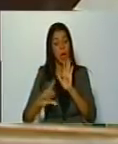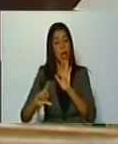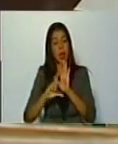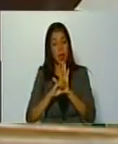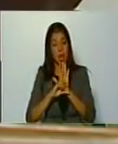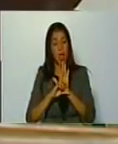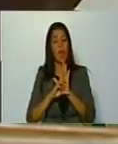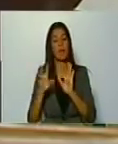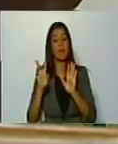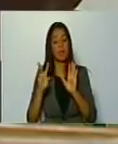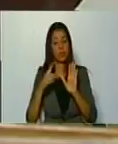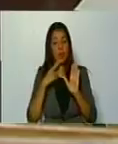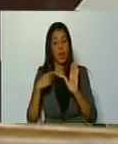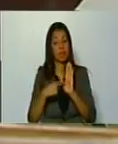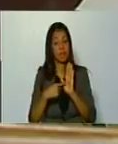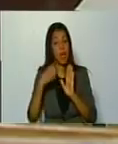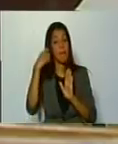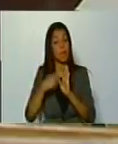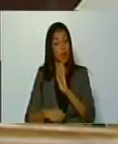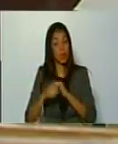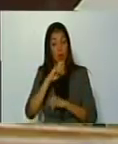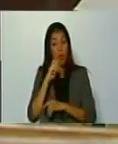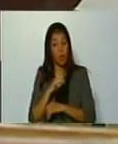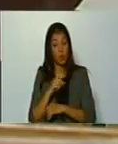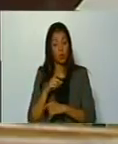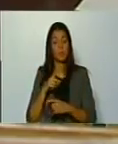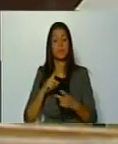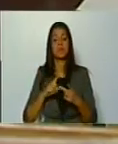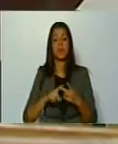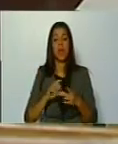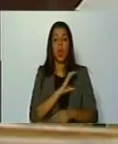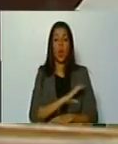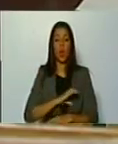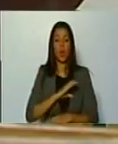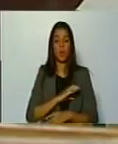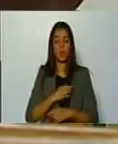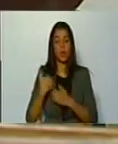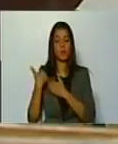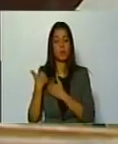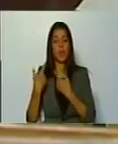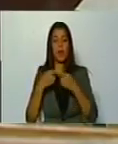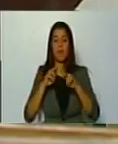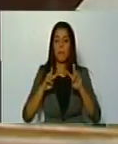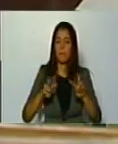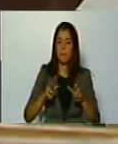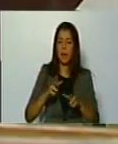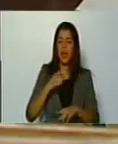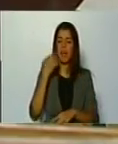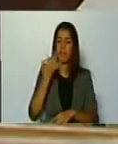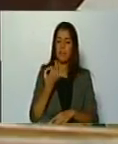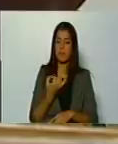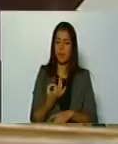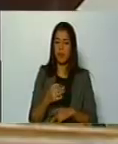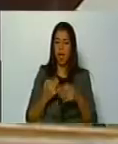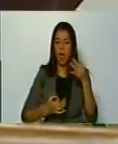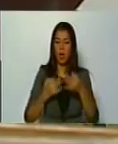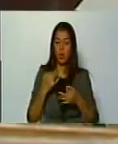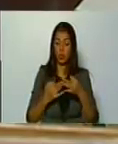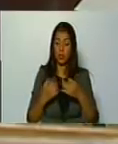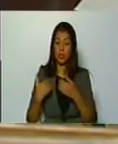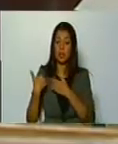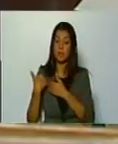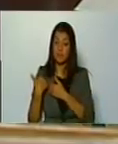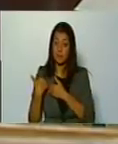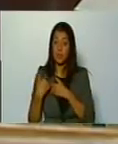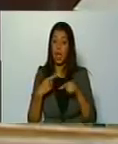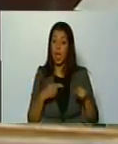penal vigente. Considerando que la Comisión de la Verdad, Justicia, Tranquilidad y Paz Pública, en cumplimiento de